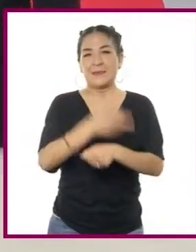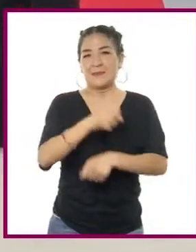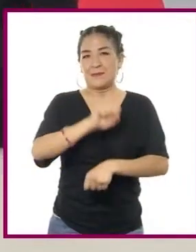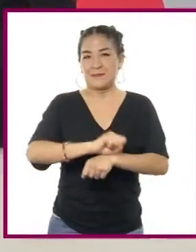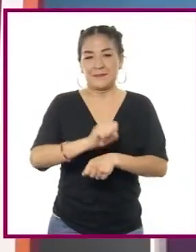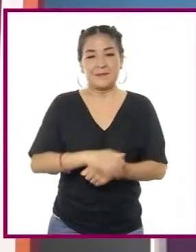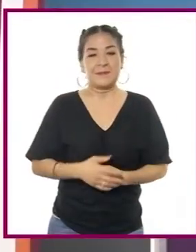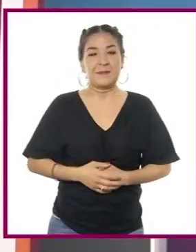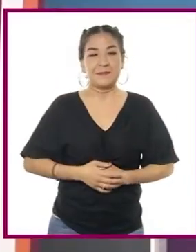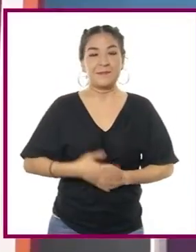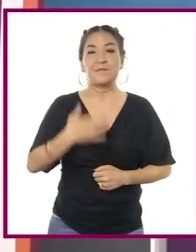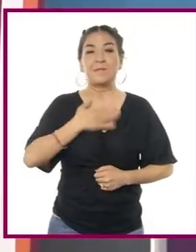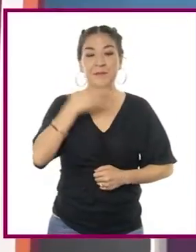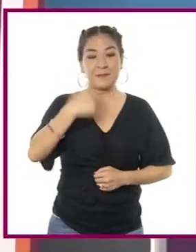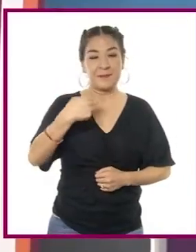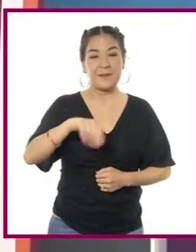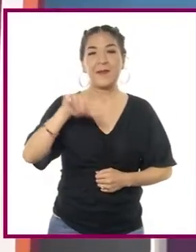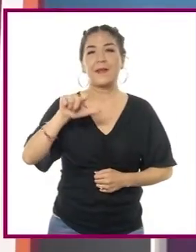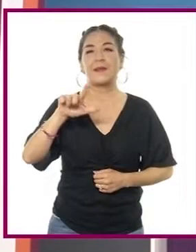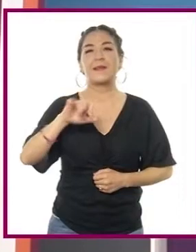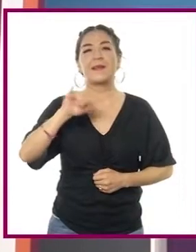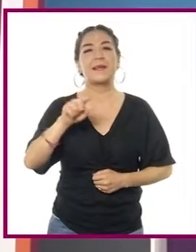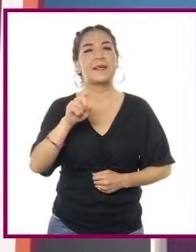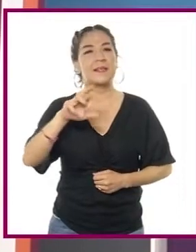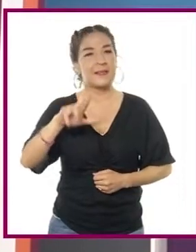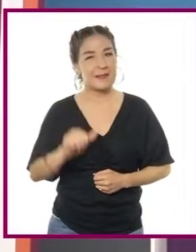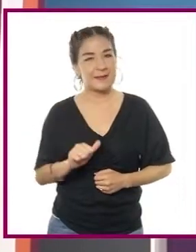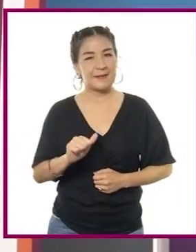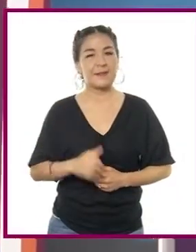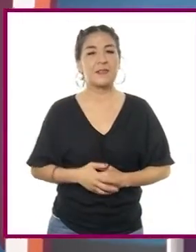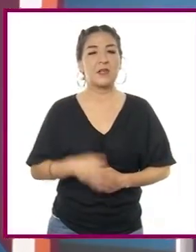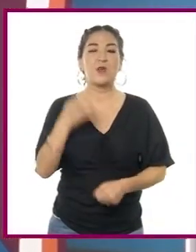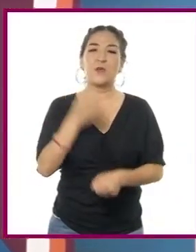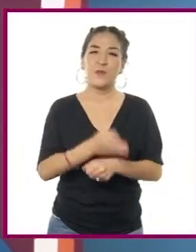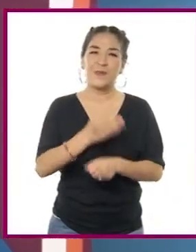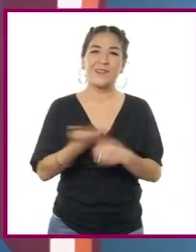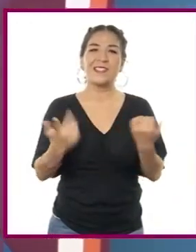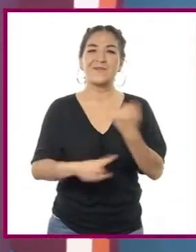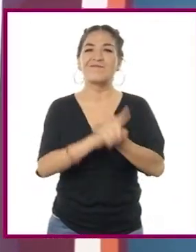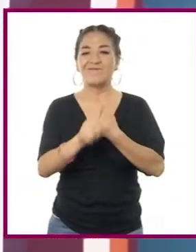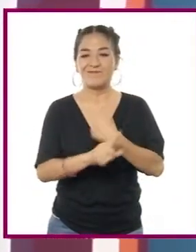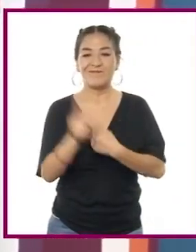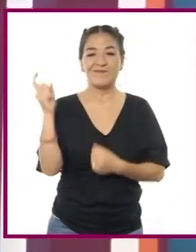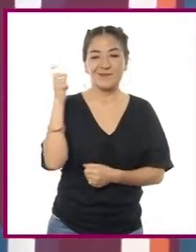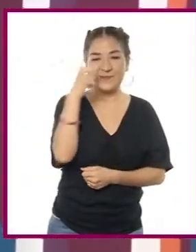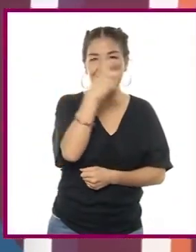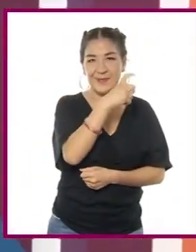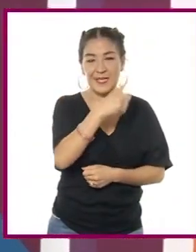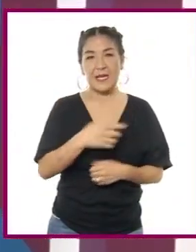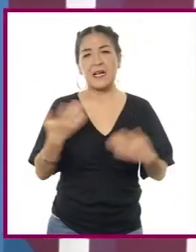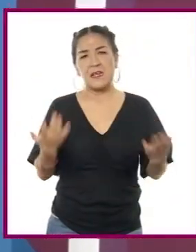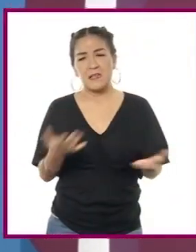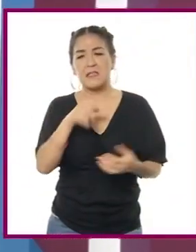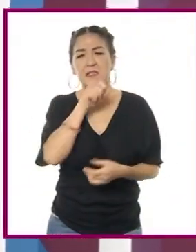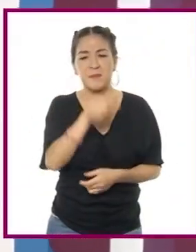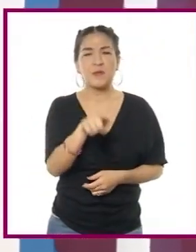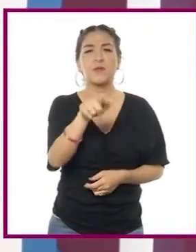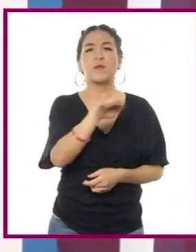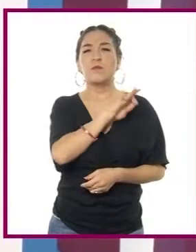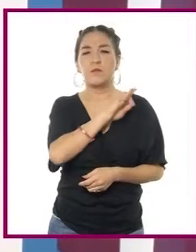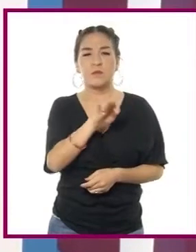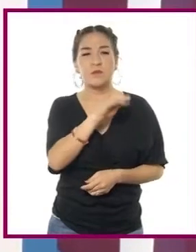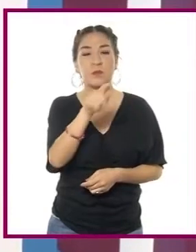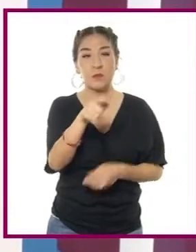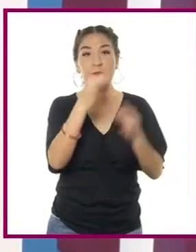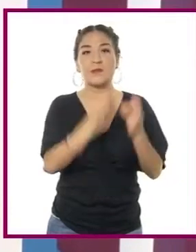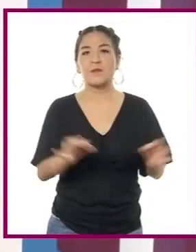Soy la maestra Alejandra Cruz. Sabemos que la situación que atravesamos es muy complicada. Sin embargo, es muy